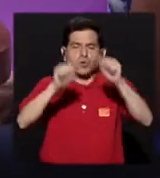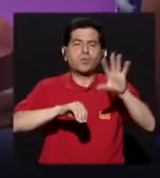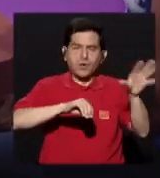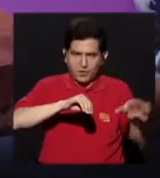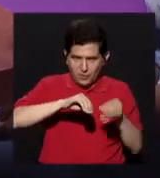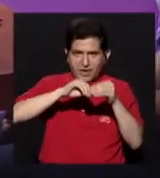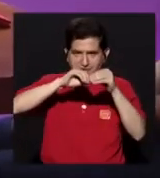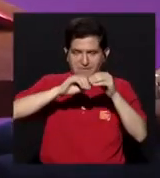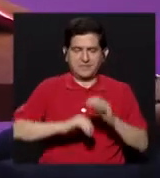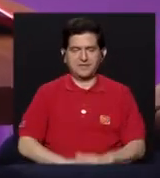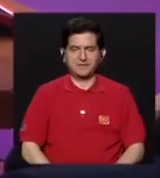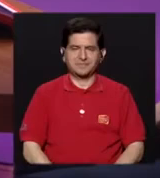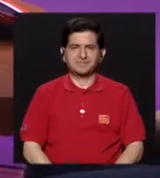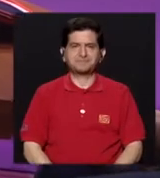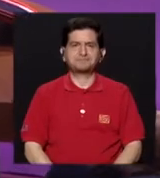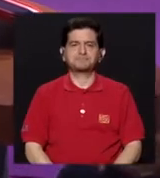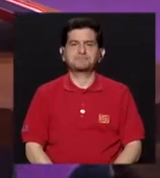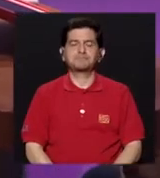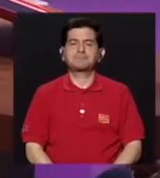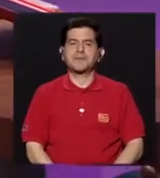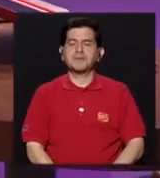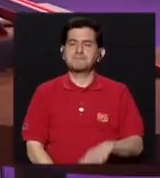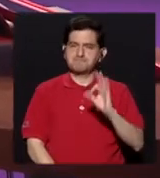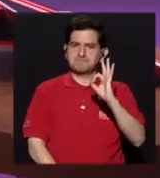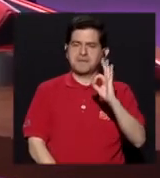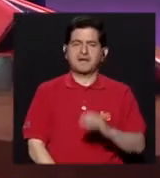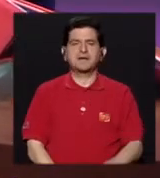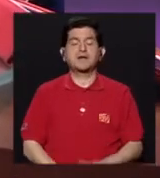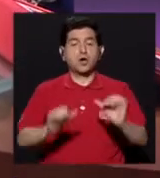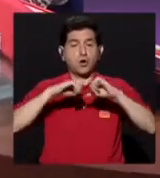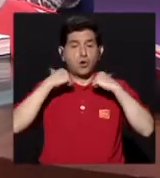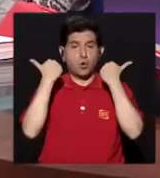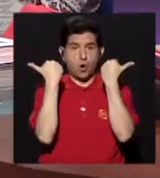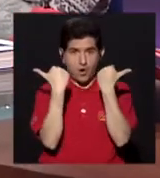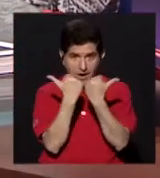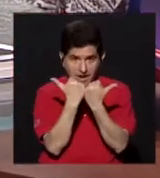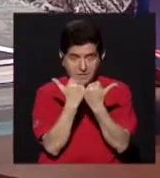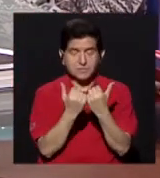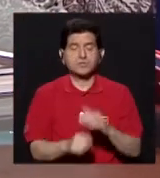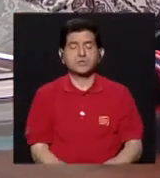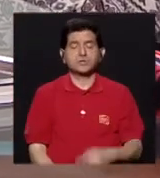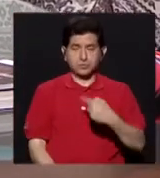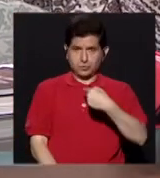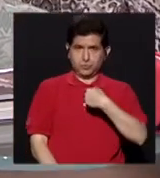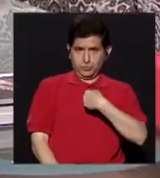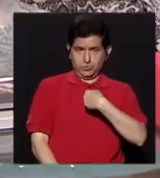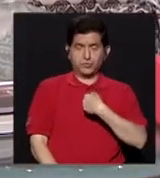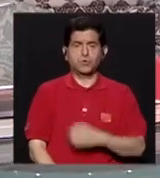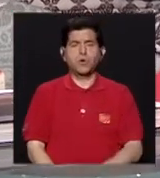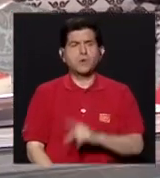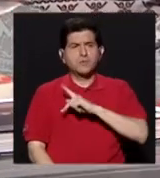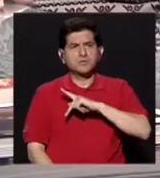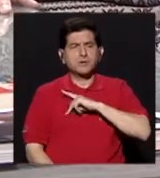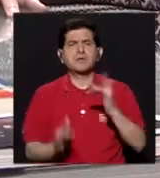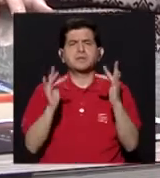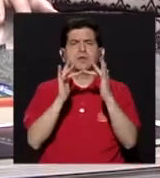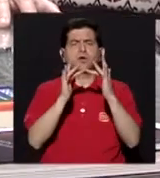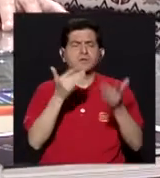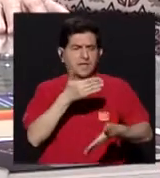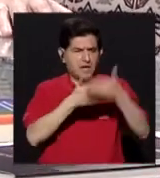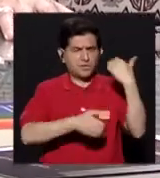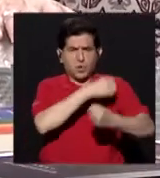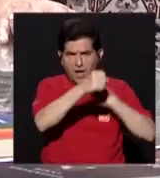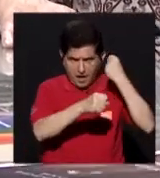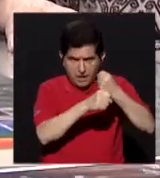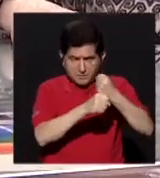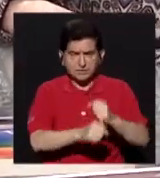agrego el otro dato. Ok. Bueno, con la asociación, yo en lo particular tuve contacto algunos años atrás,